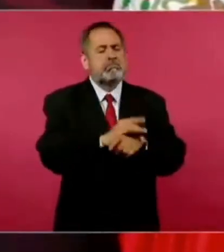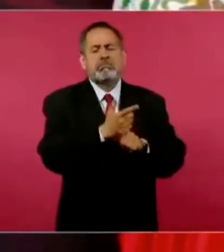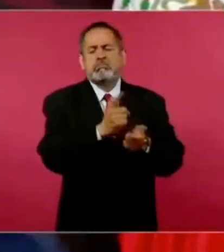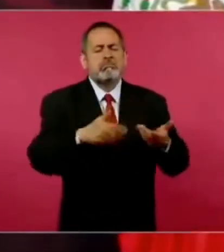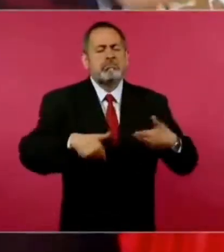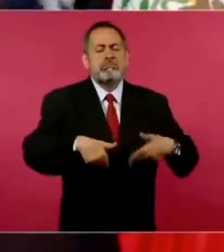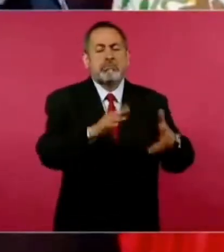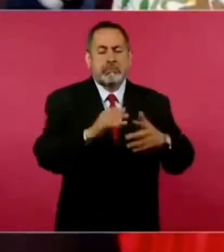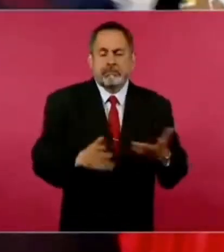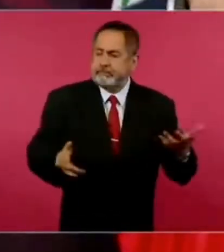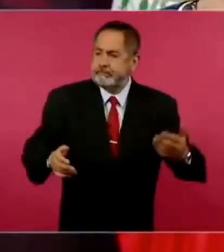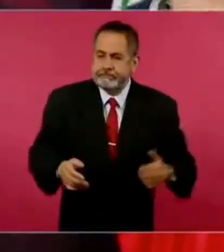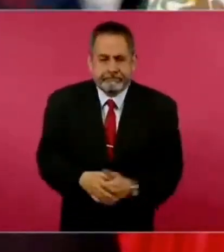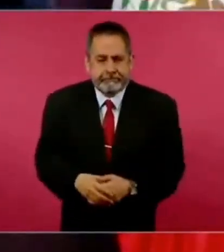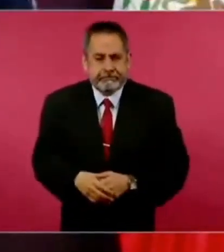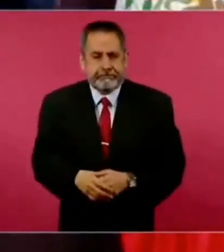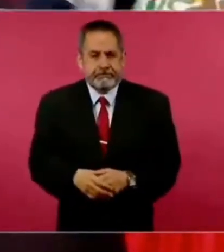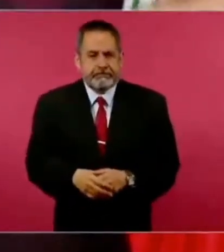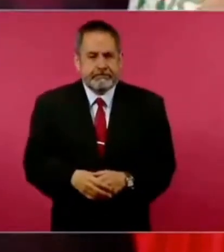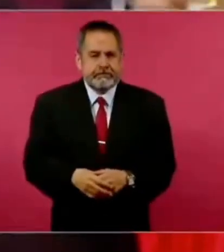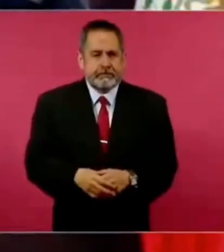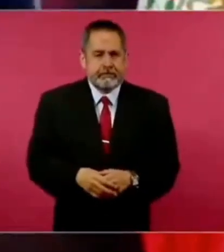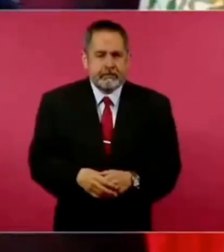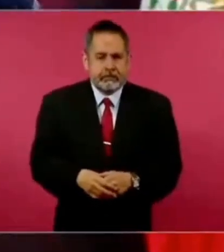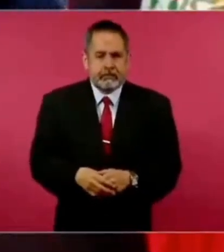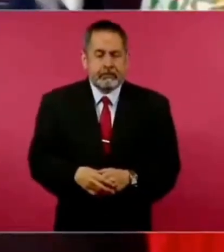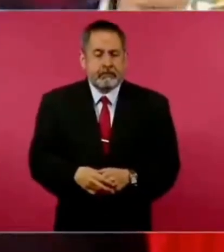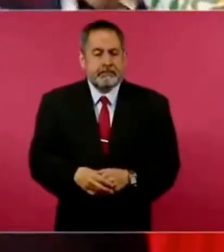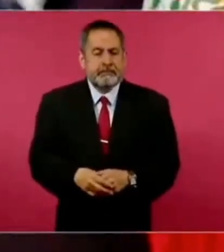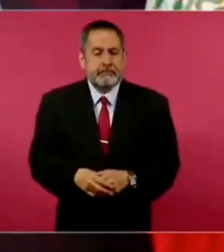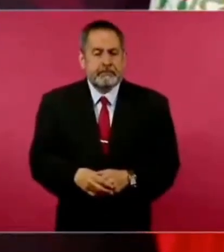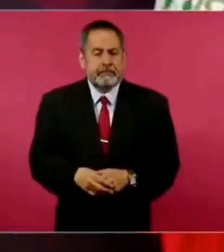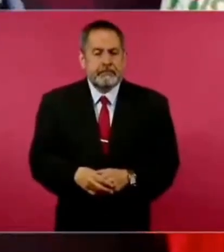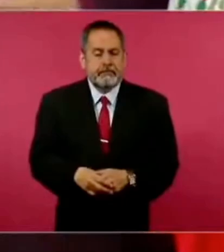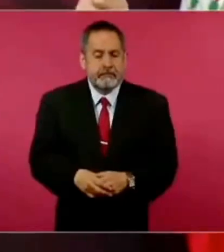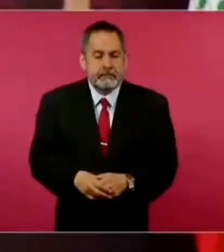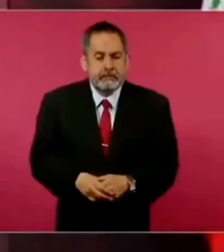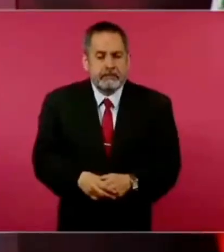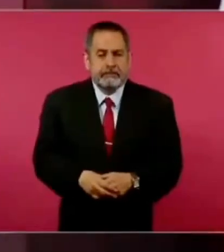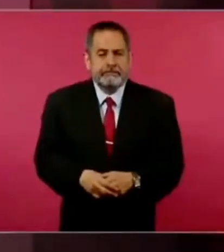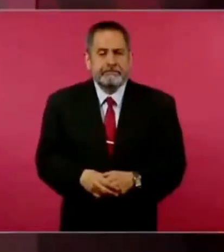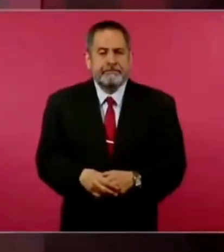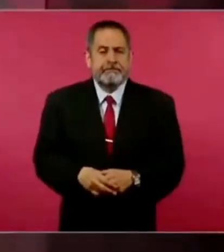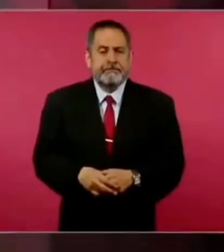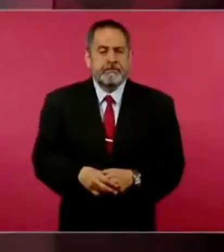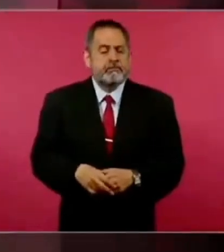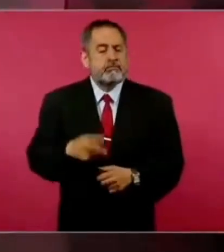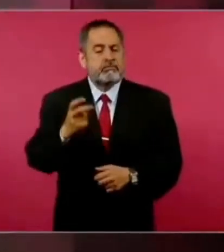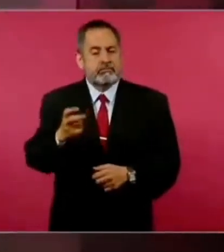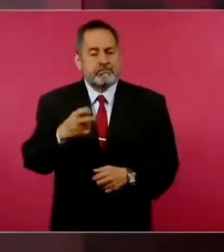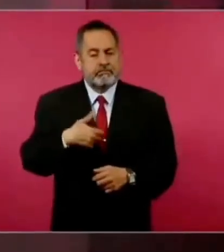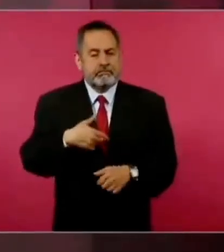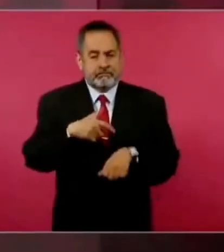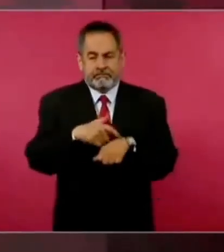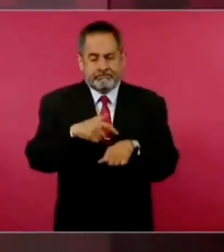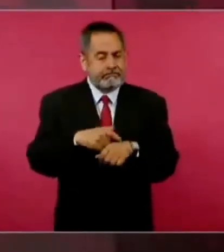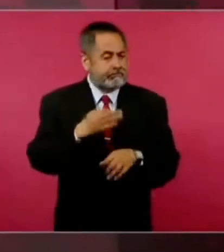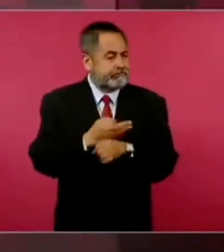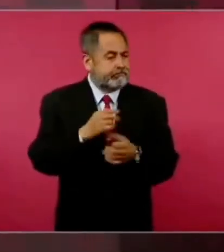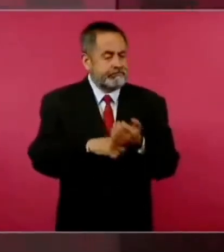Ya no da tiempo, aunque hay por eso una especie de guardia